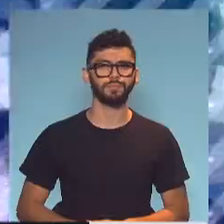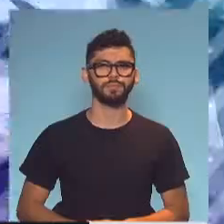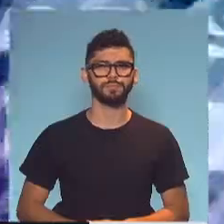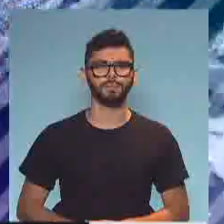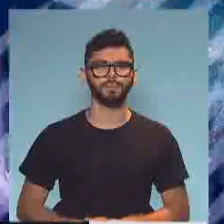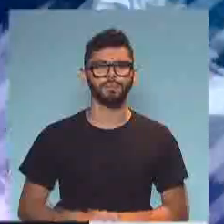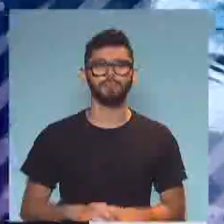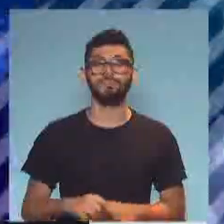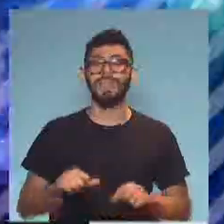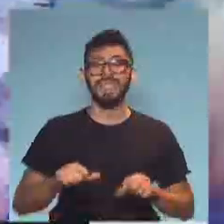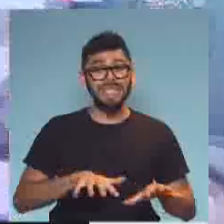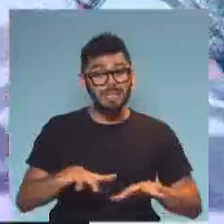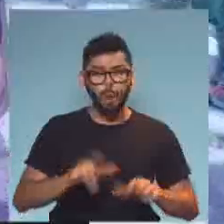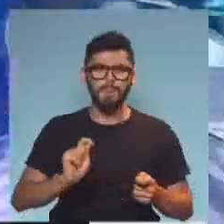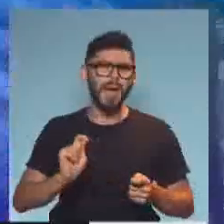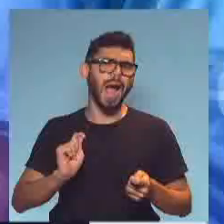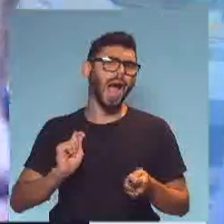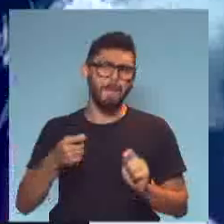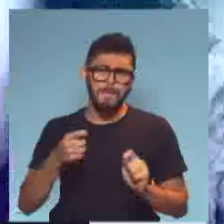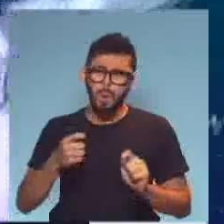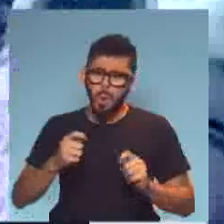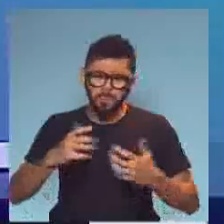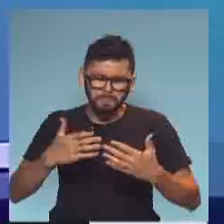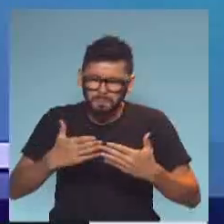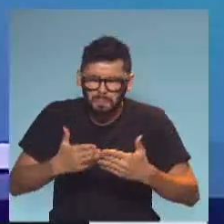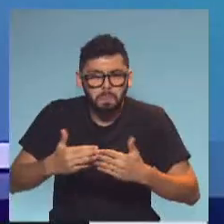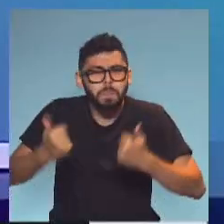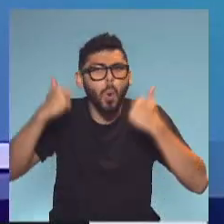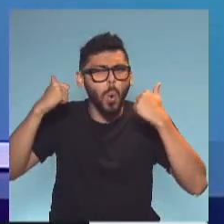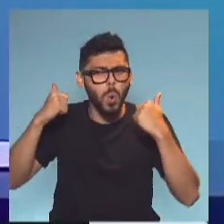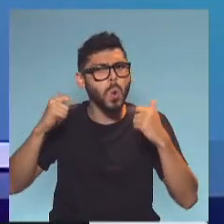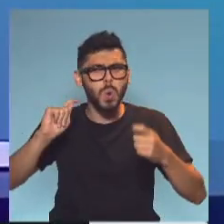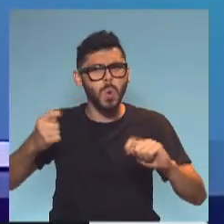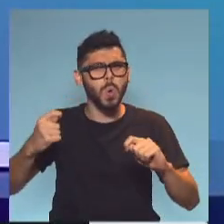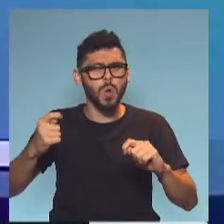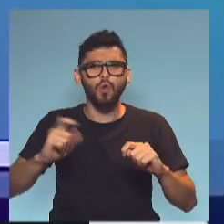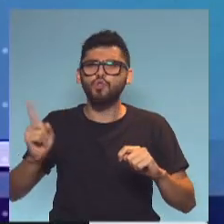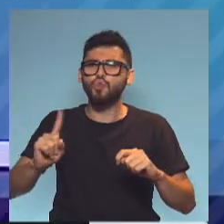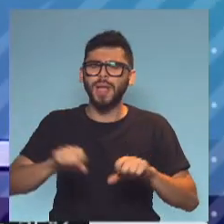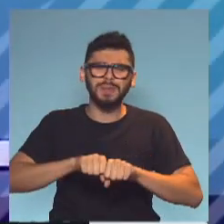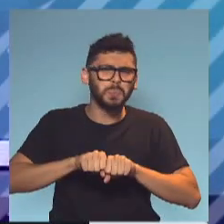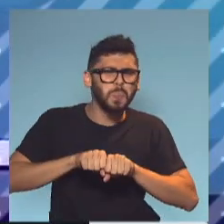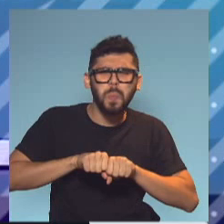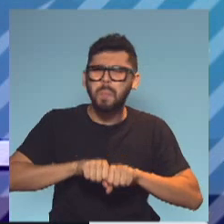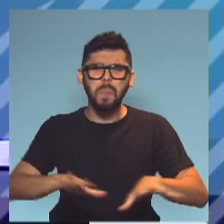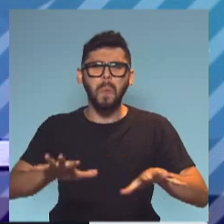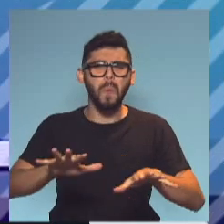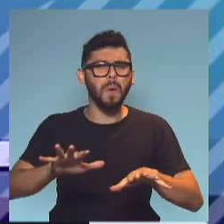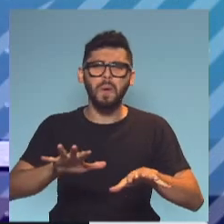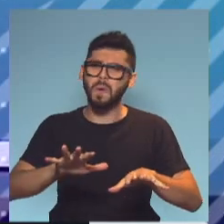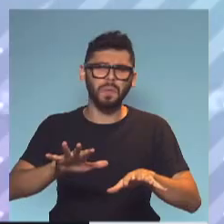La situación cambió y cambió violentamente. No es una ola lo que está pasando. Me animo a